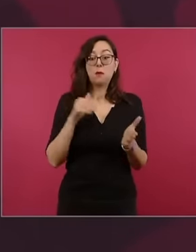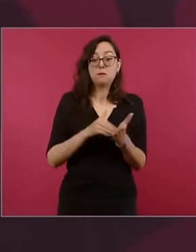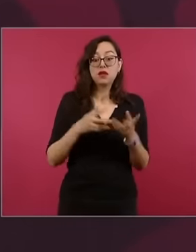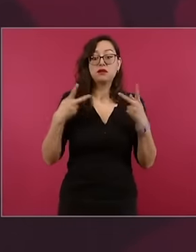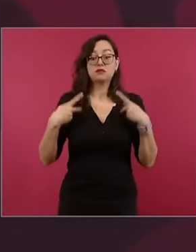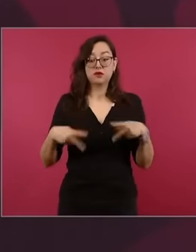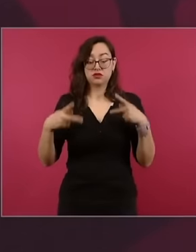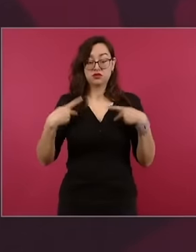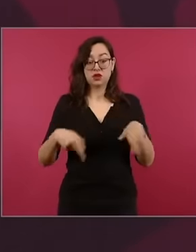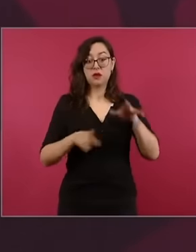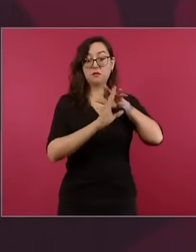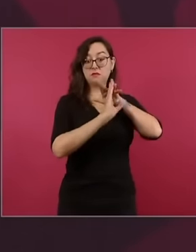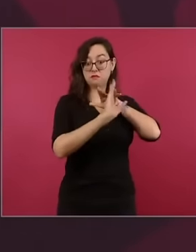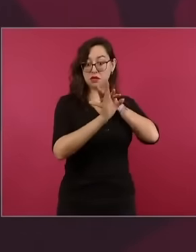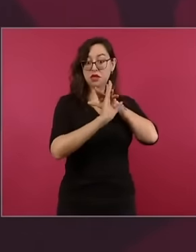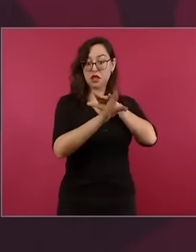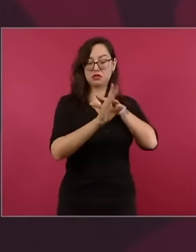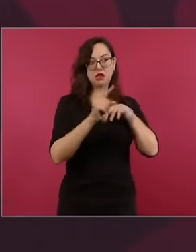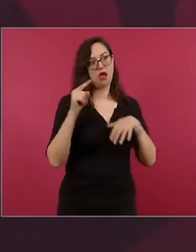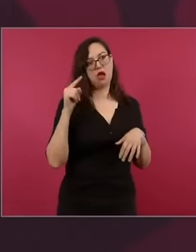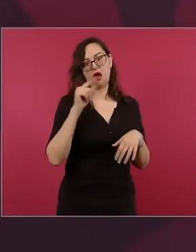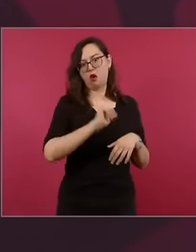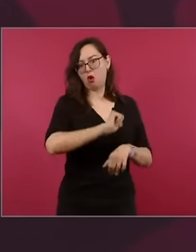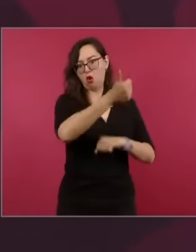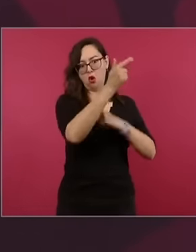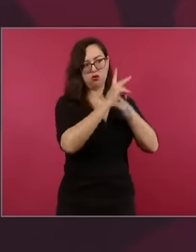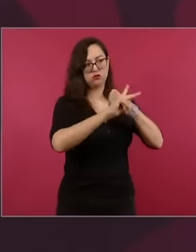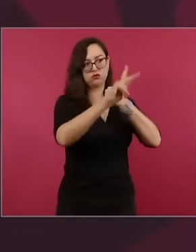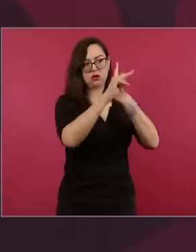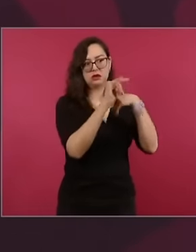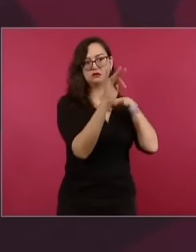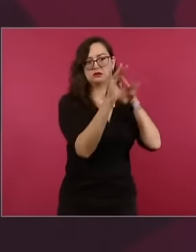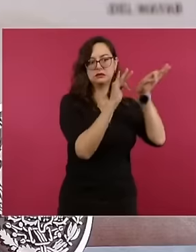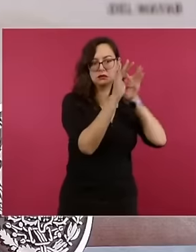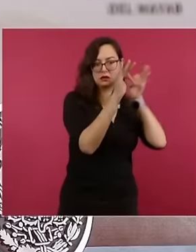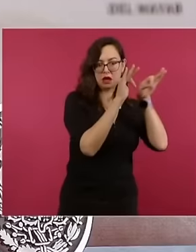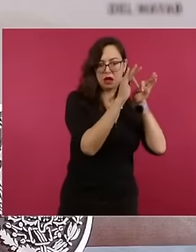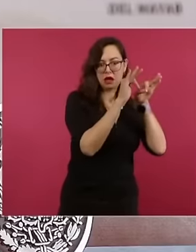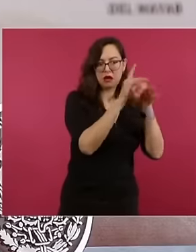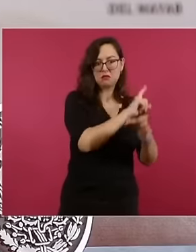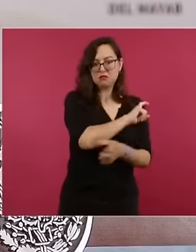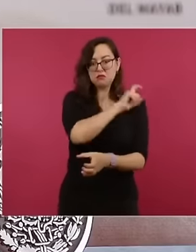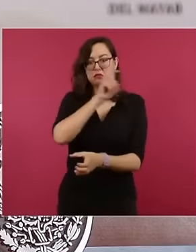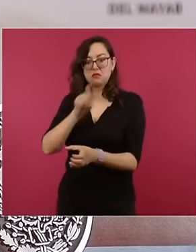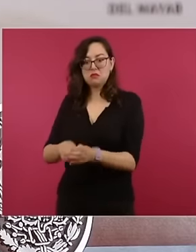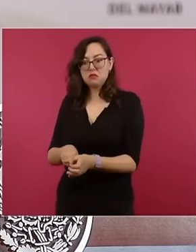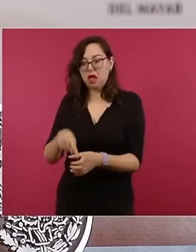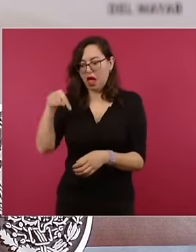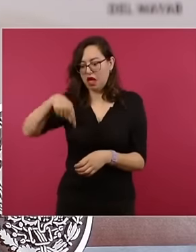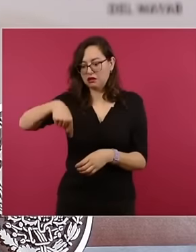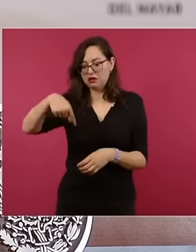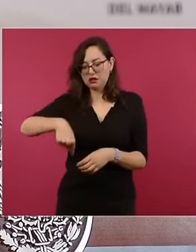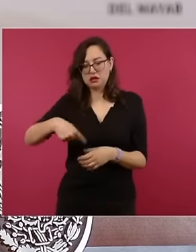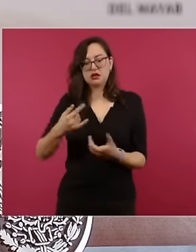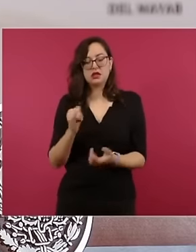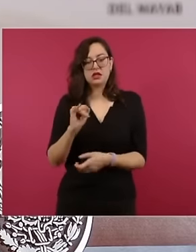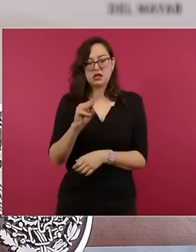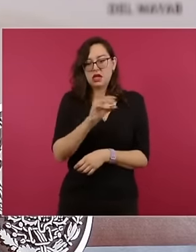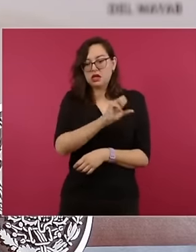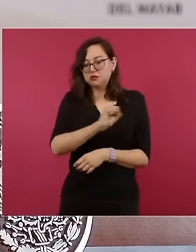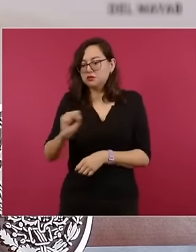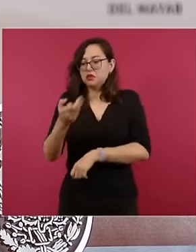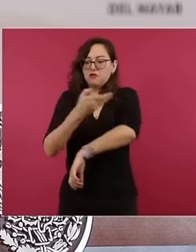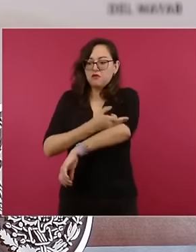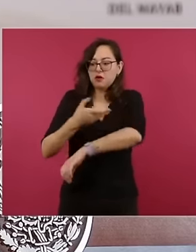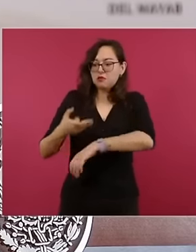aseguran trabajando allá e ingresan y registran a sus beneficiarios de este lado del